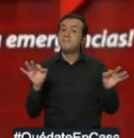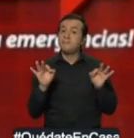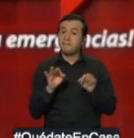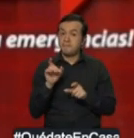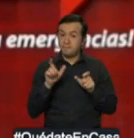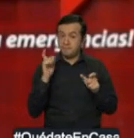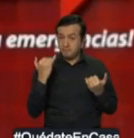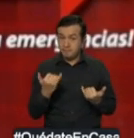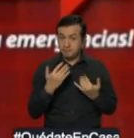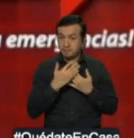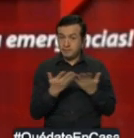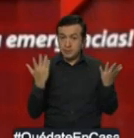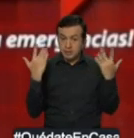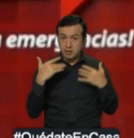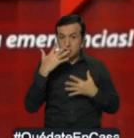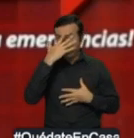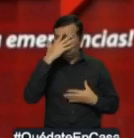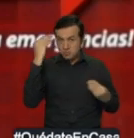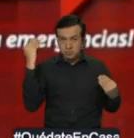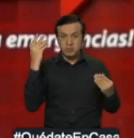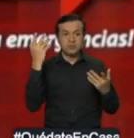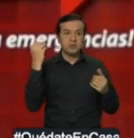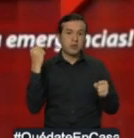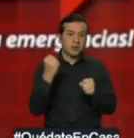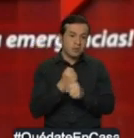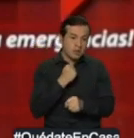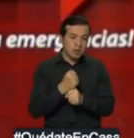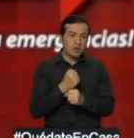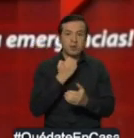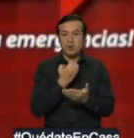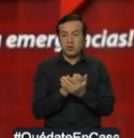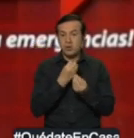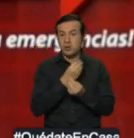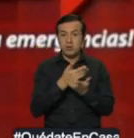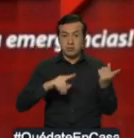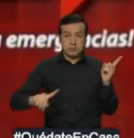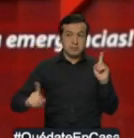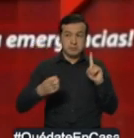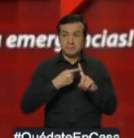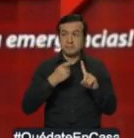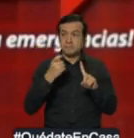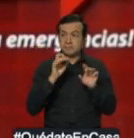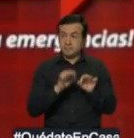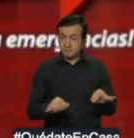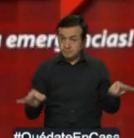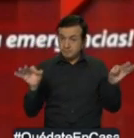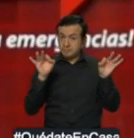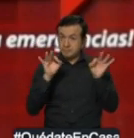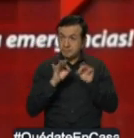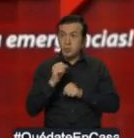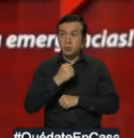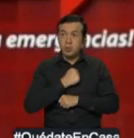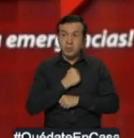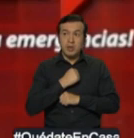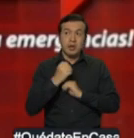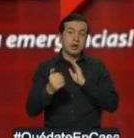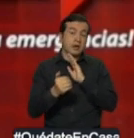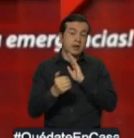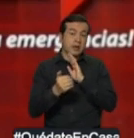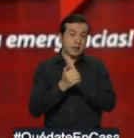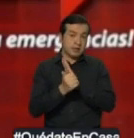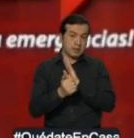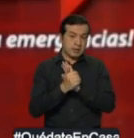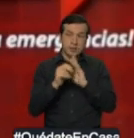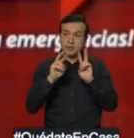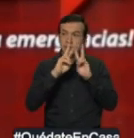también en el momento de recuperación productiva económica lo primero que tenemos que recuperar son nuestras capacidades en el sistema de